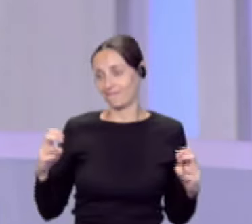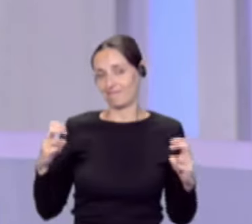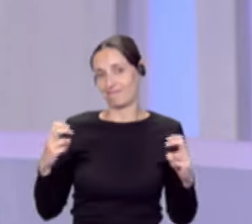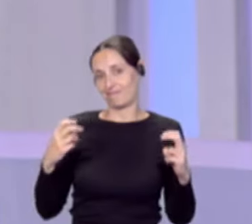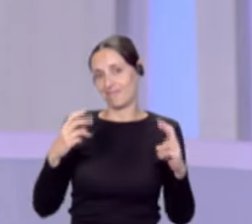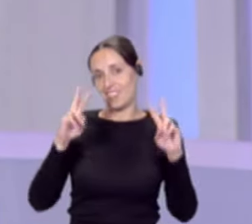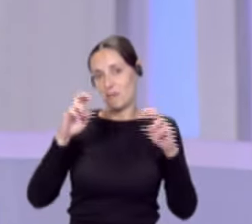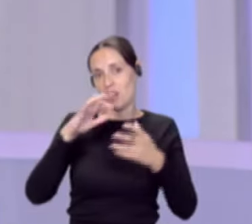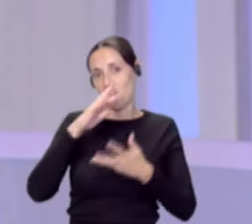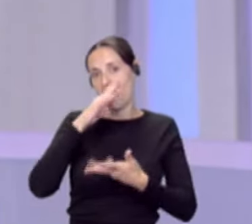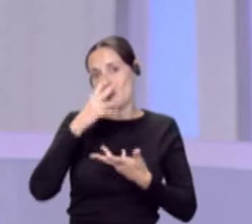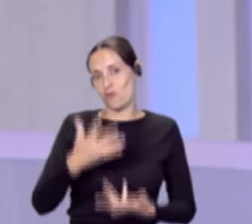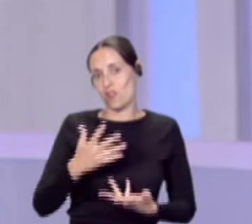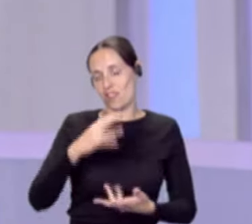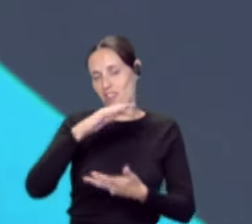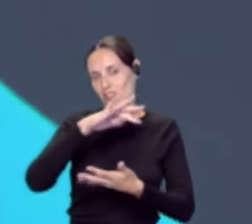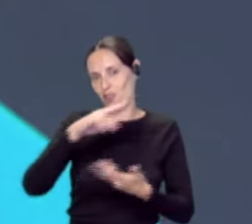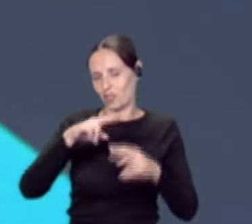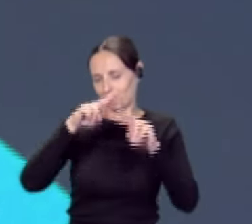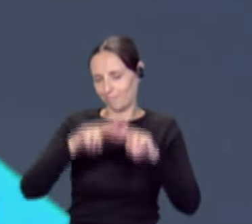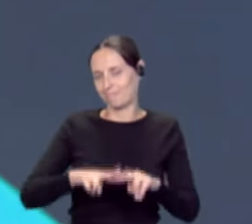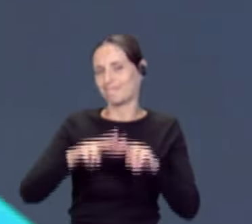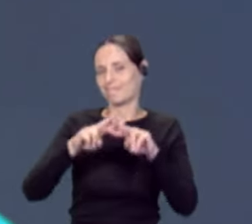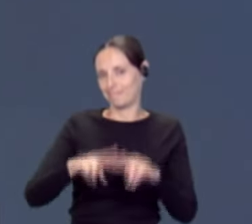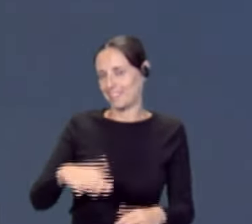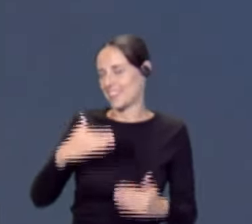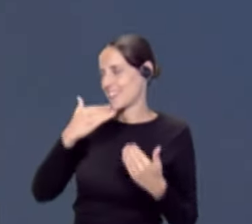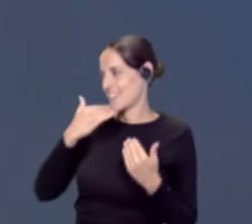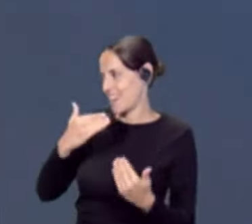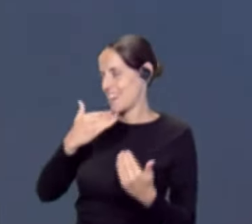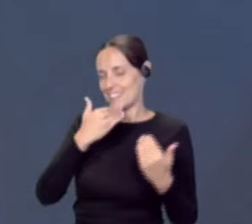acompañarnos en esta tertulia, en este análisis que hacemos